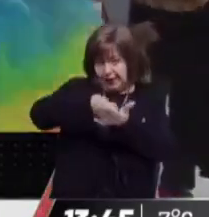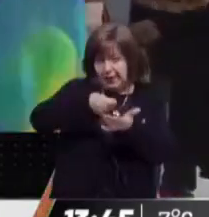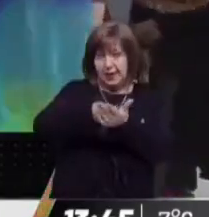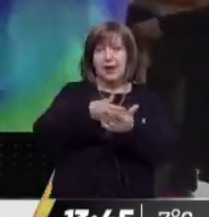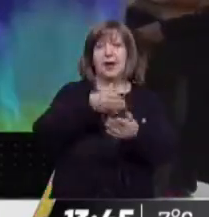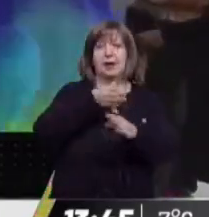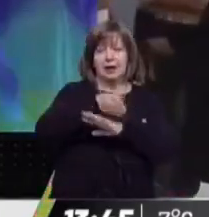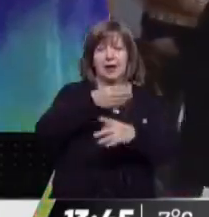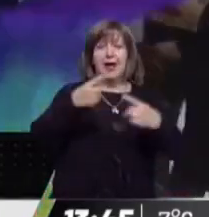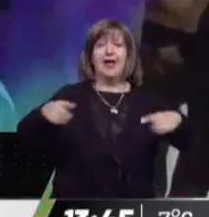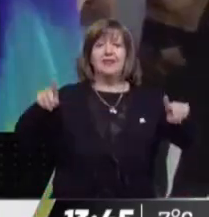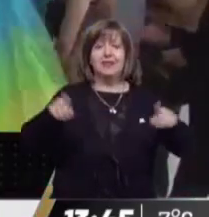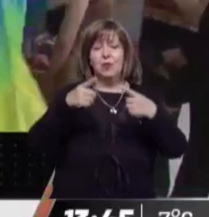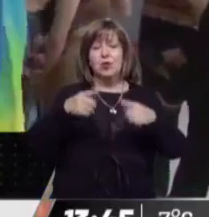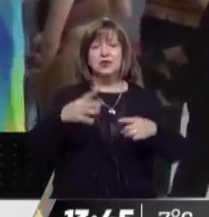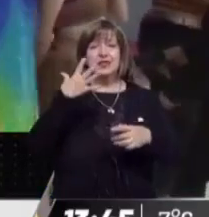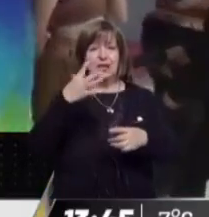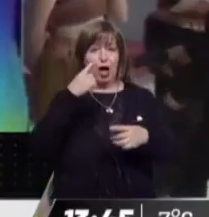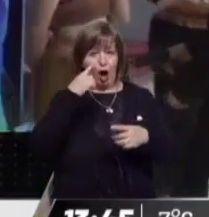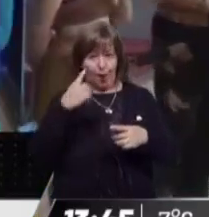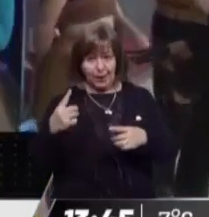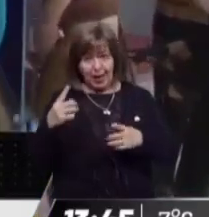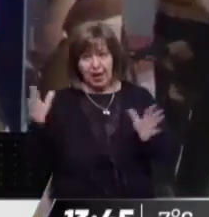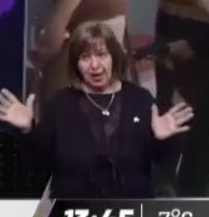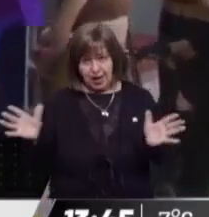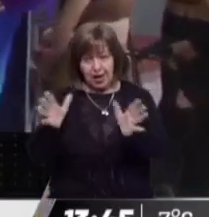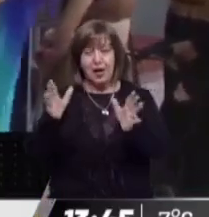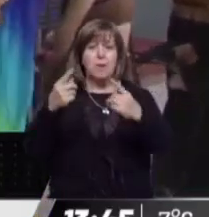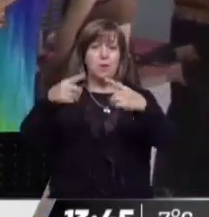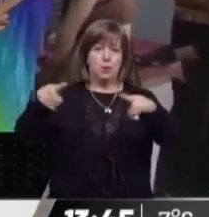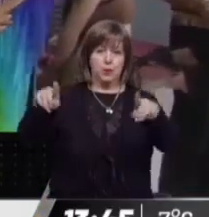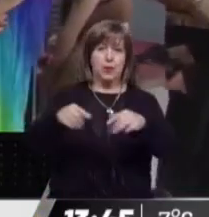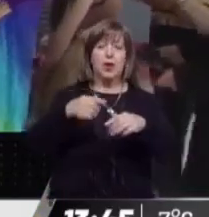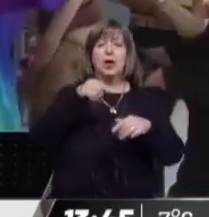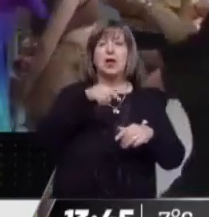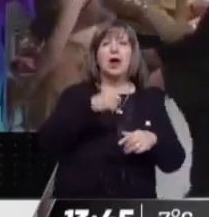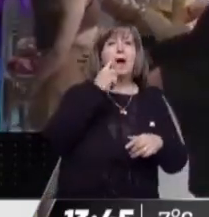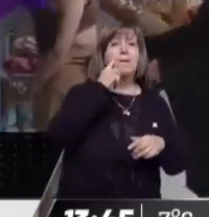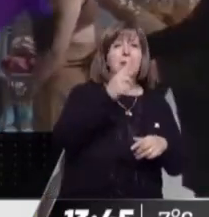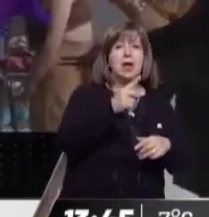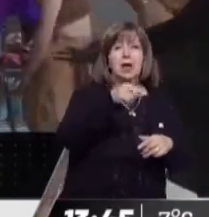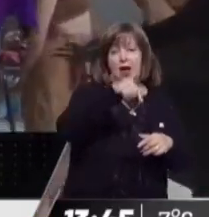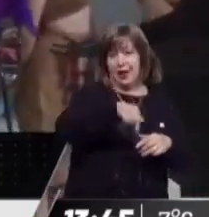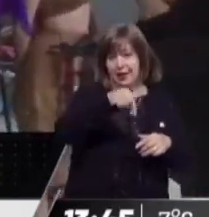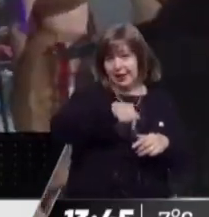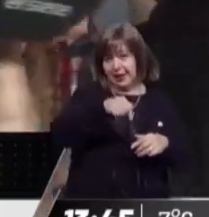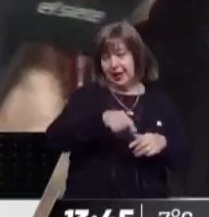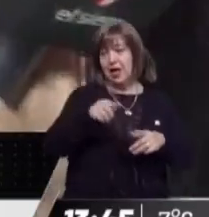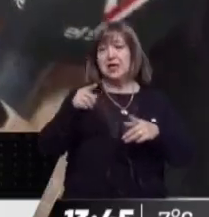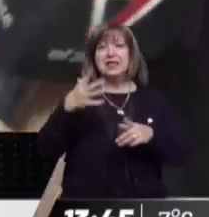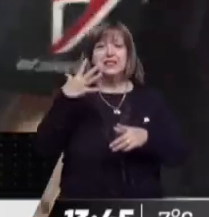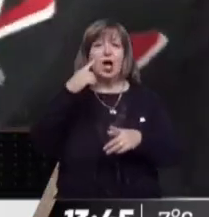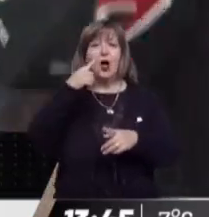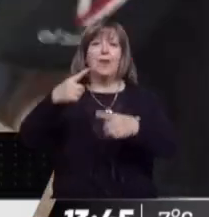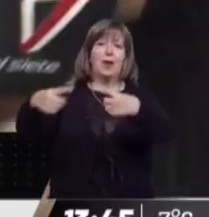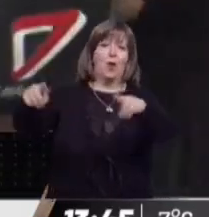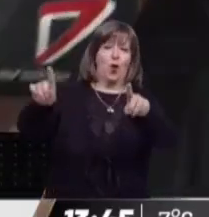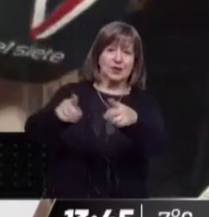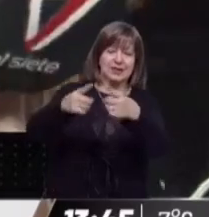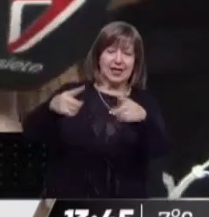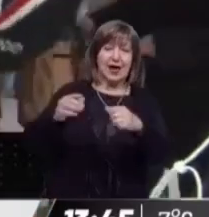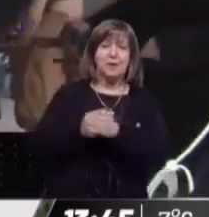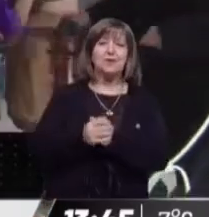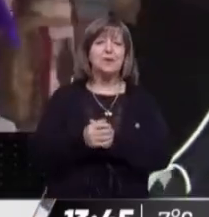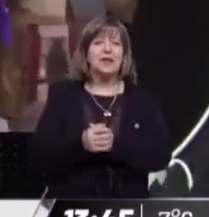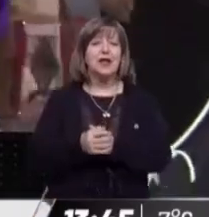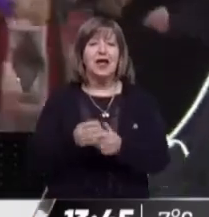aquí de 1.000 pesos. Así que los invitamos, ya están a la venta en entrada web, pueden entrar. Me iba a preguntar que dónde ya podían ir a ver y podían